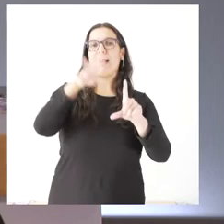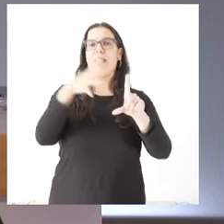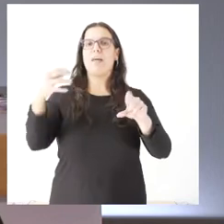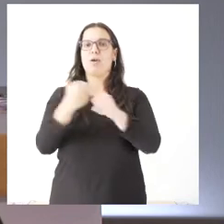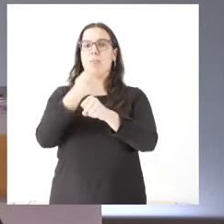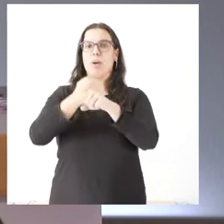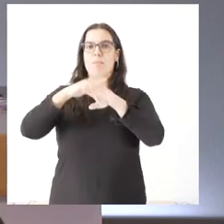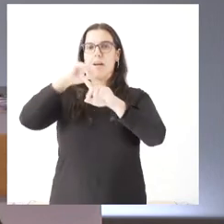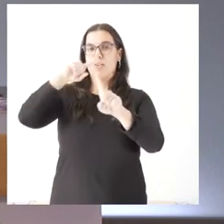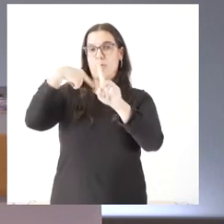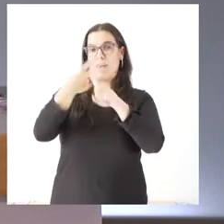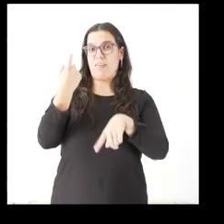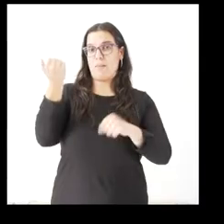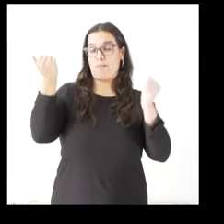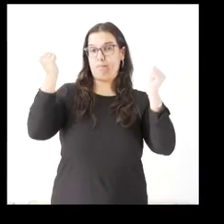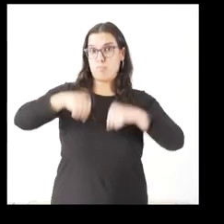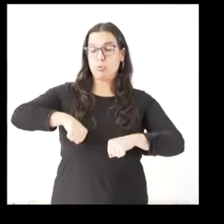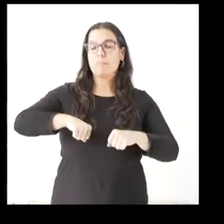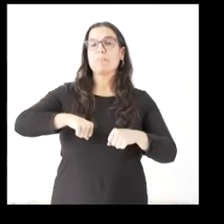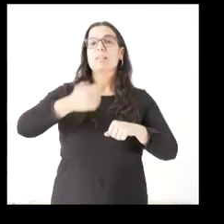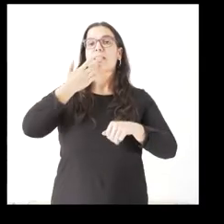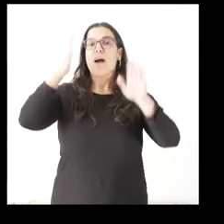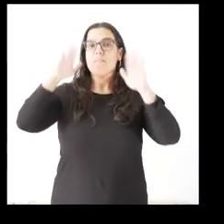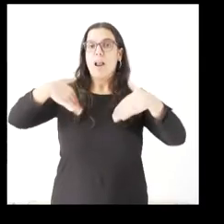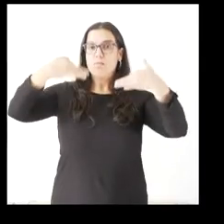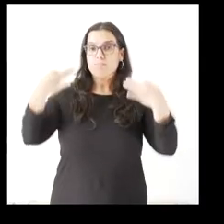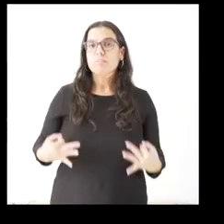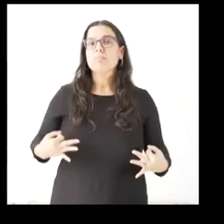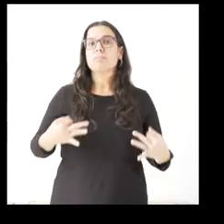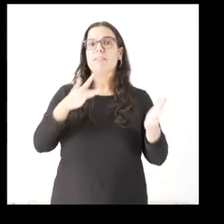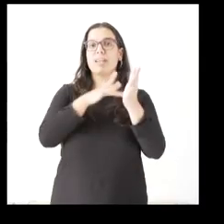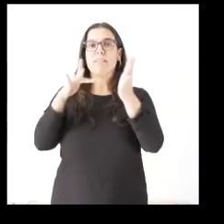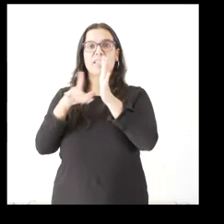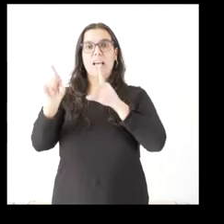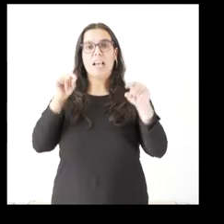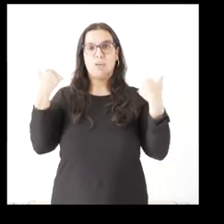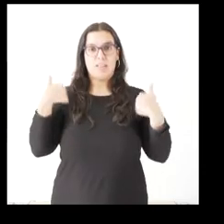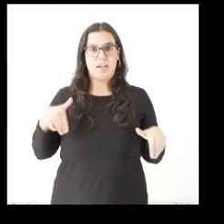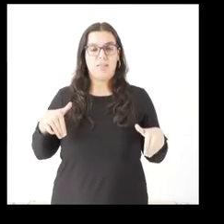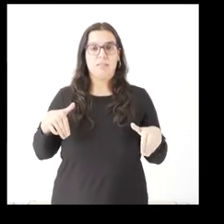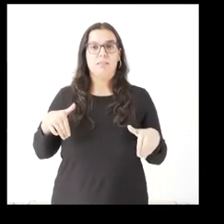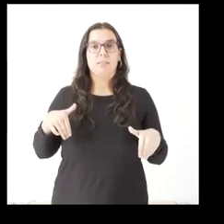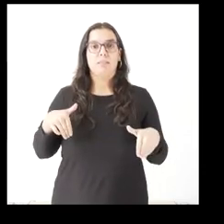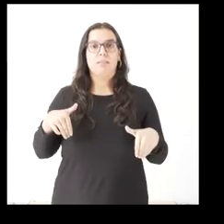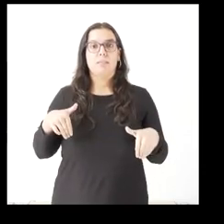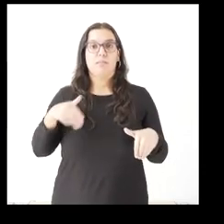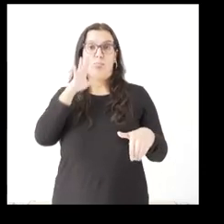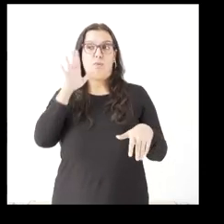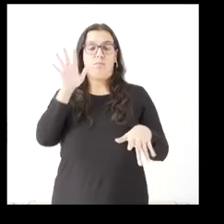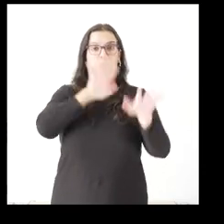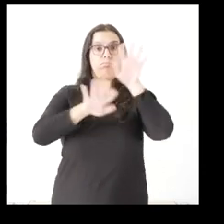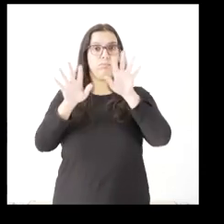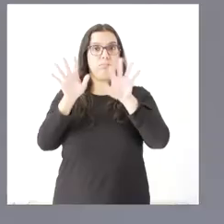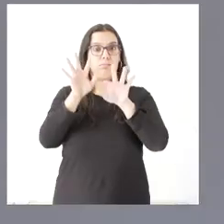de aprobación, y si finalmente se ha optado por unas fechas concretas, dado el baile de cambios de última hora.